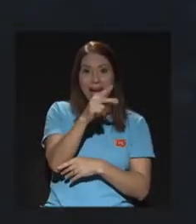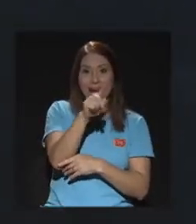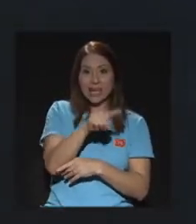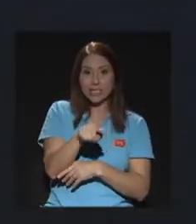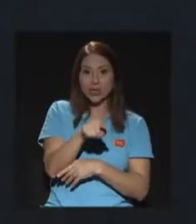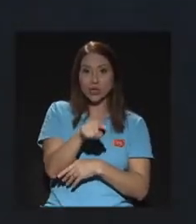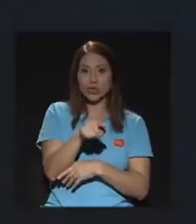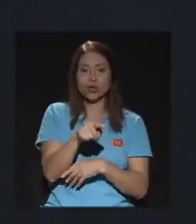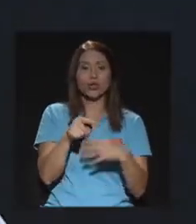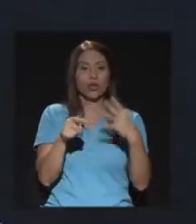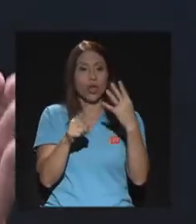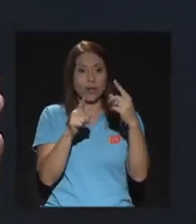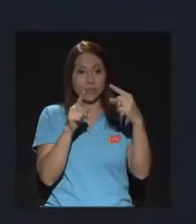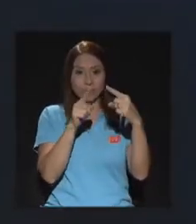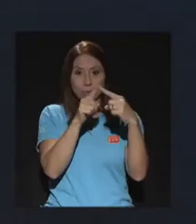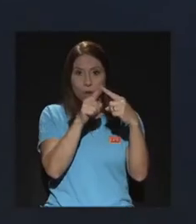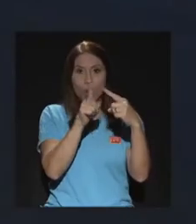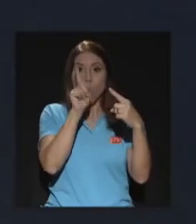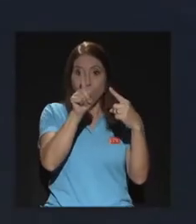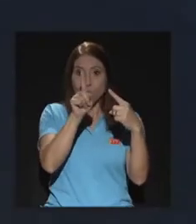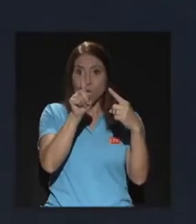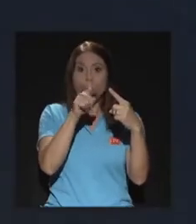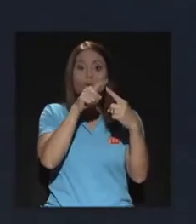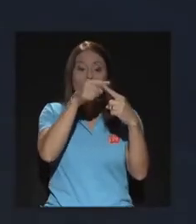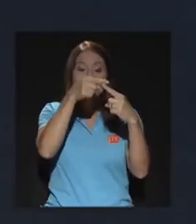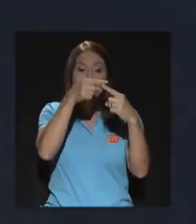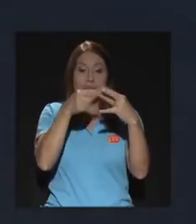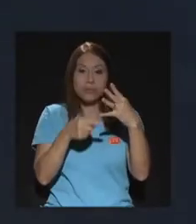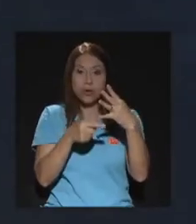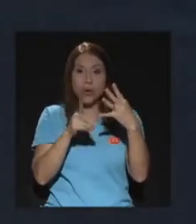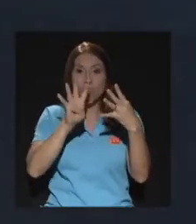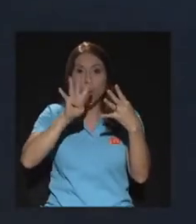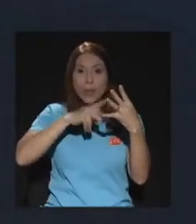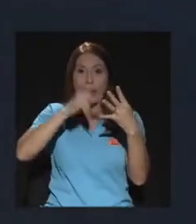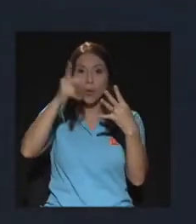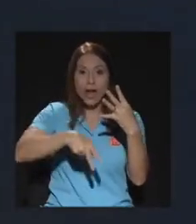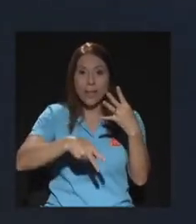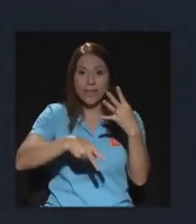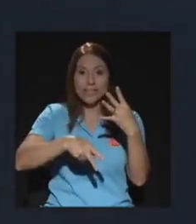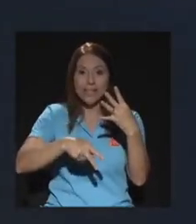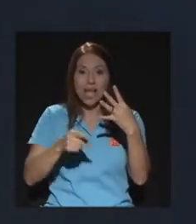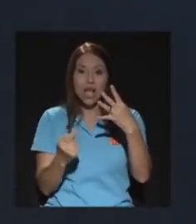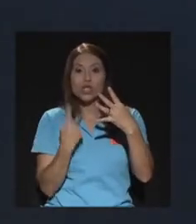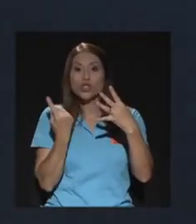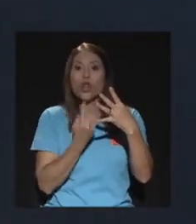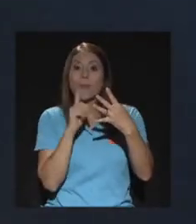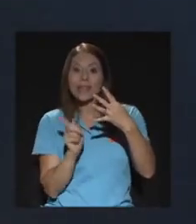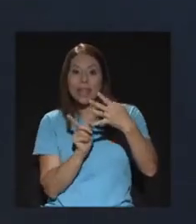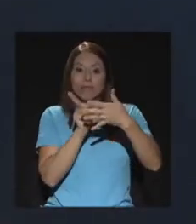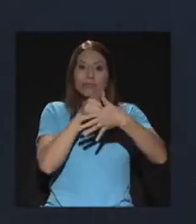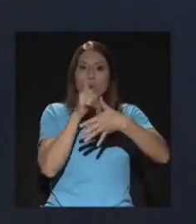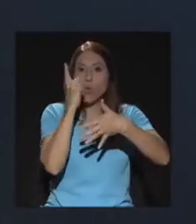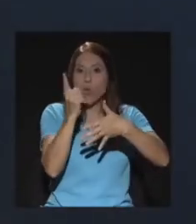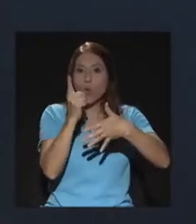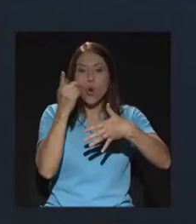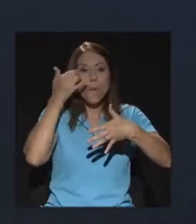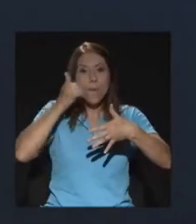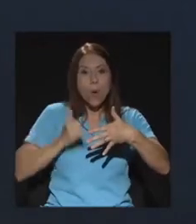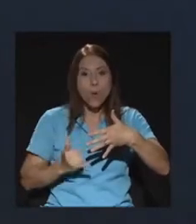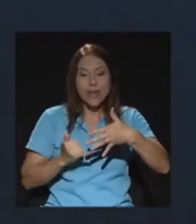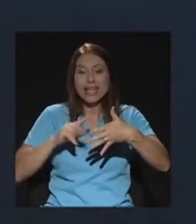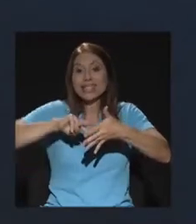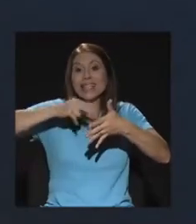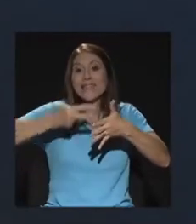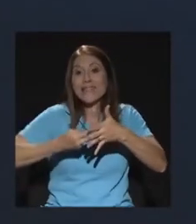un programa, 4 programas, solamente hay un segmento móvil, lo que va a dar a la gente la posibilidad de tener en